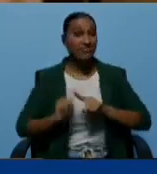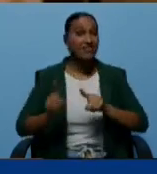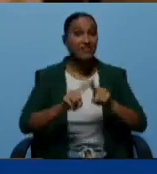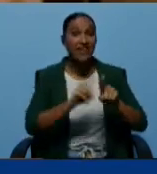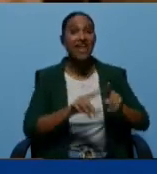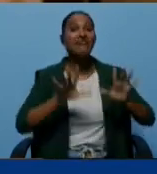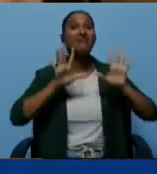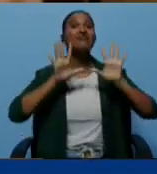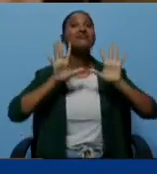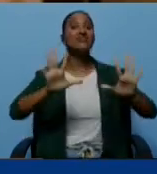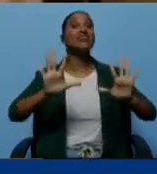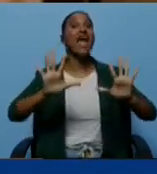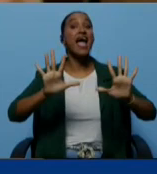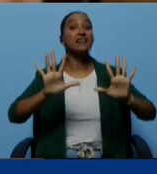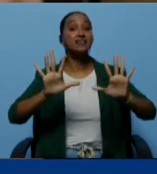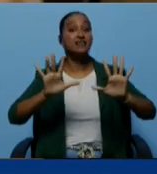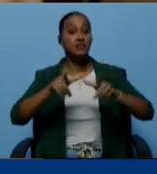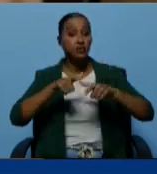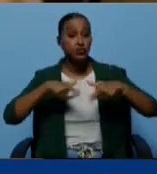CNE,